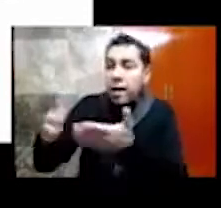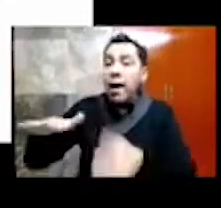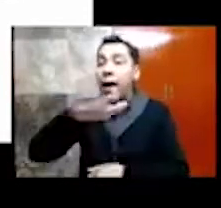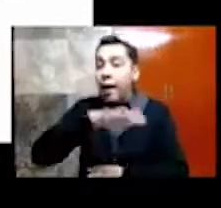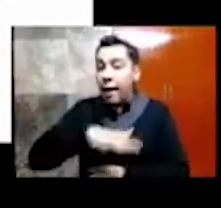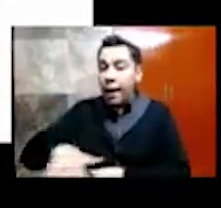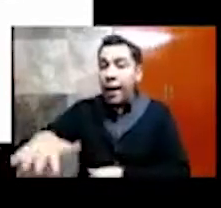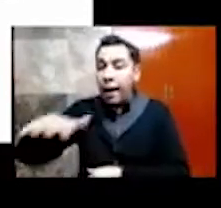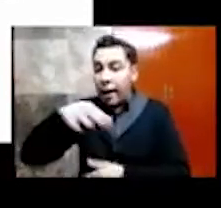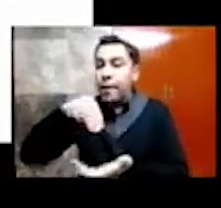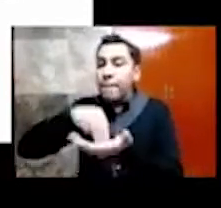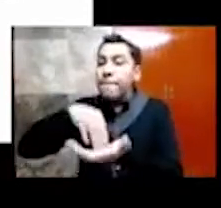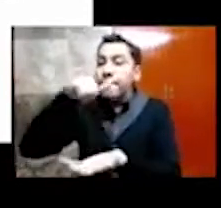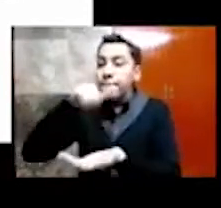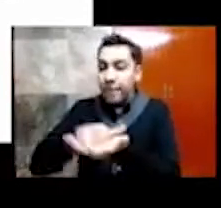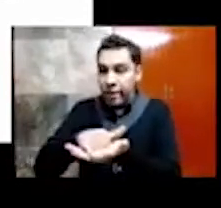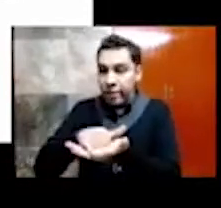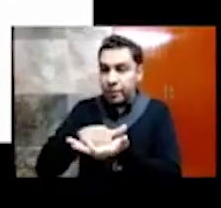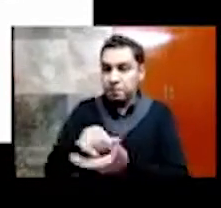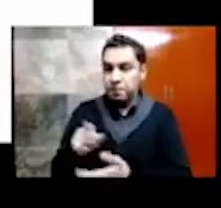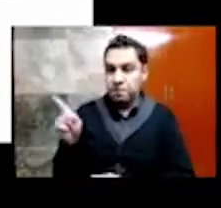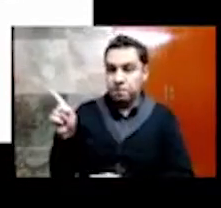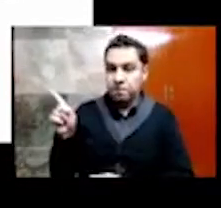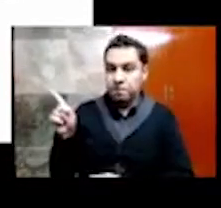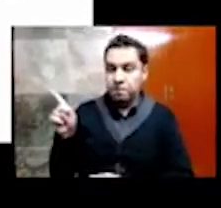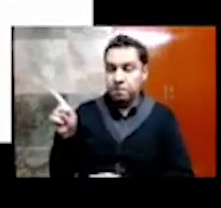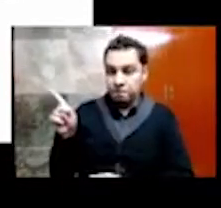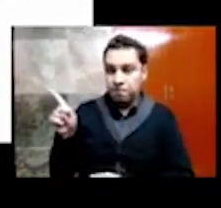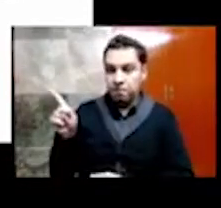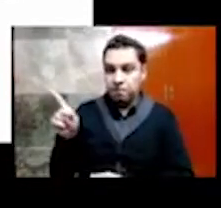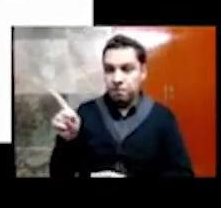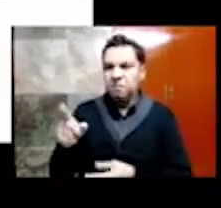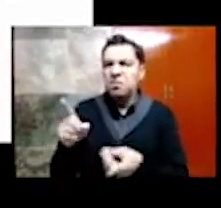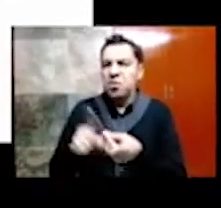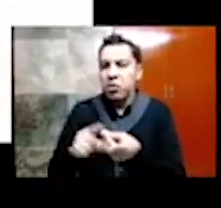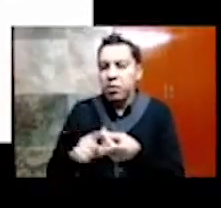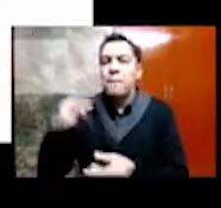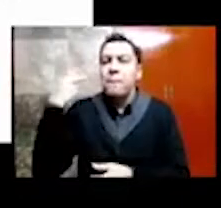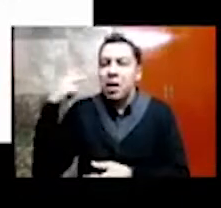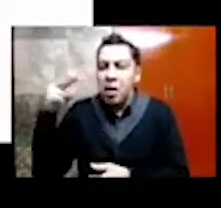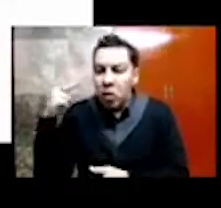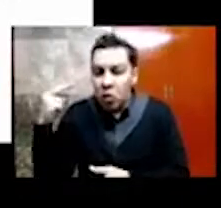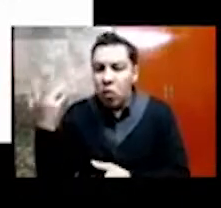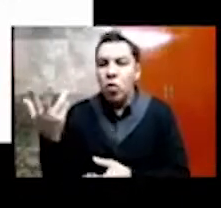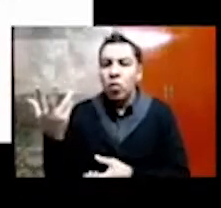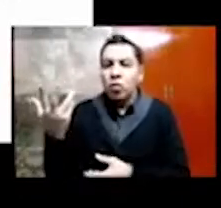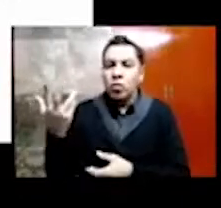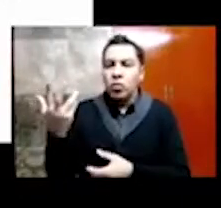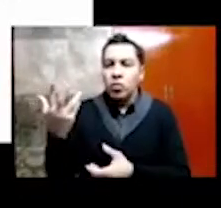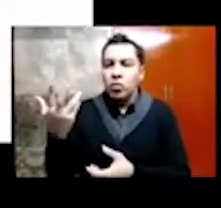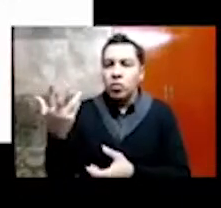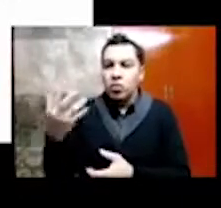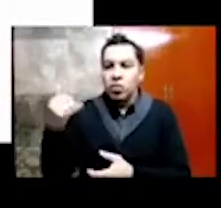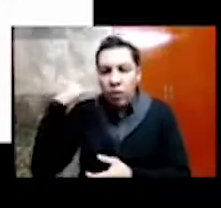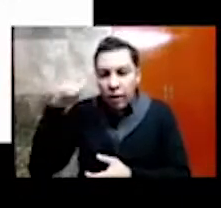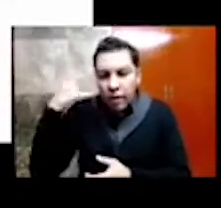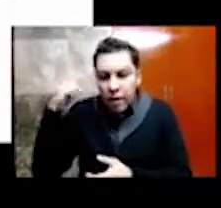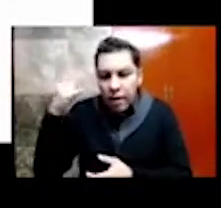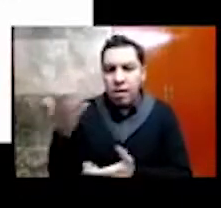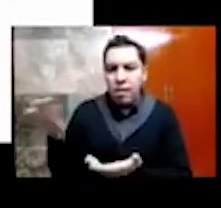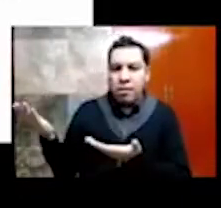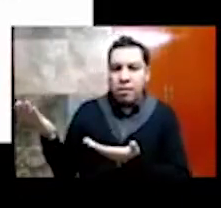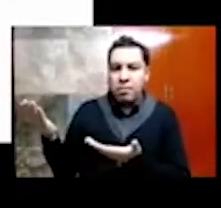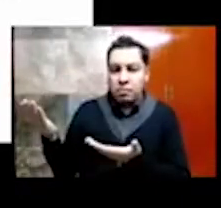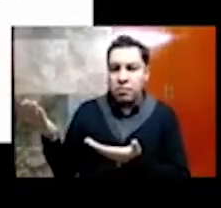sitio de Yaxchilán, en el Alto Usumacinta, el Montículo M de Monte Albán, y desde luego